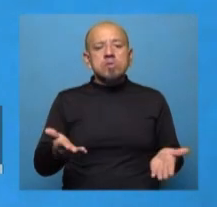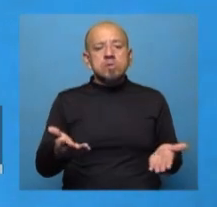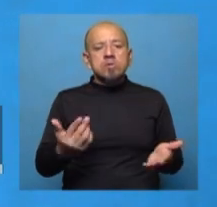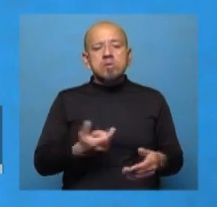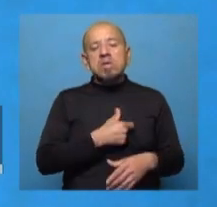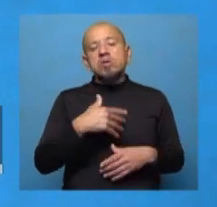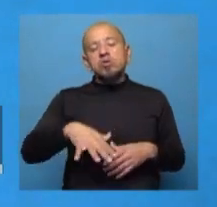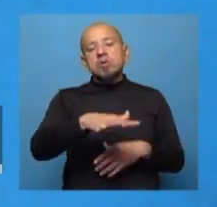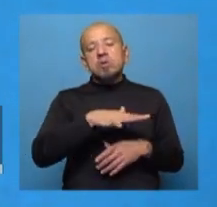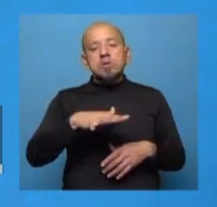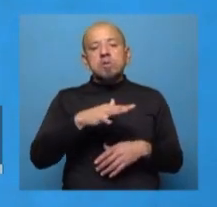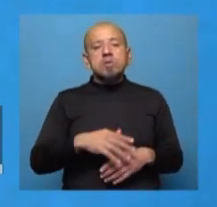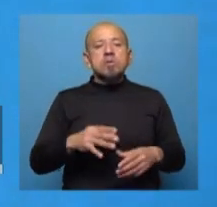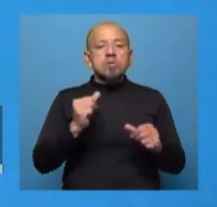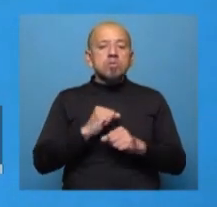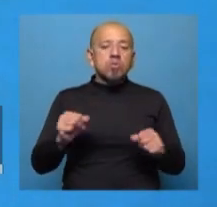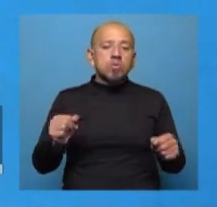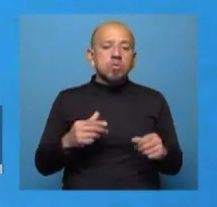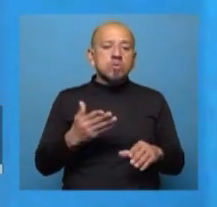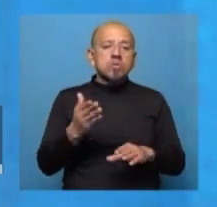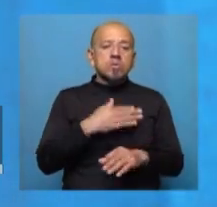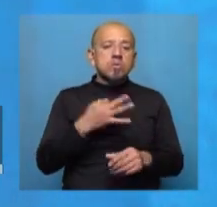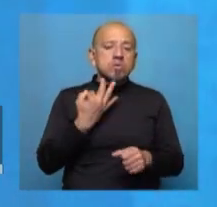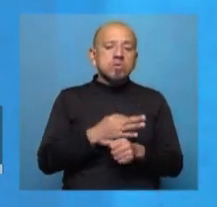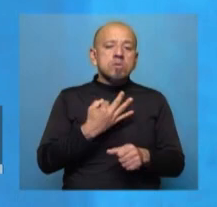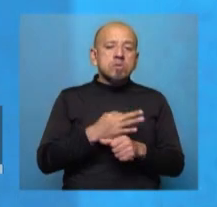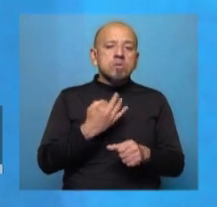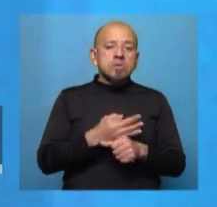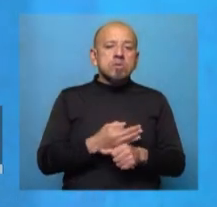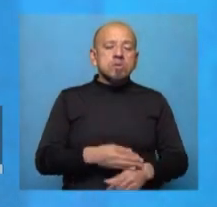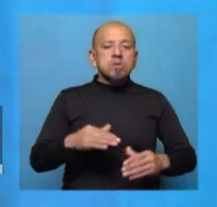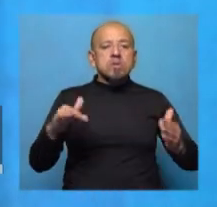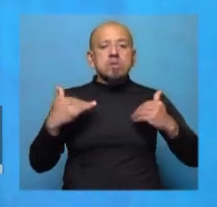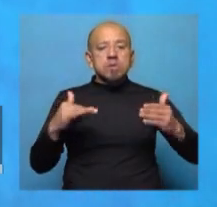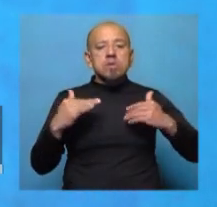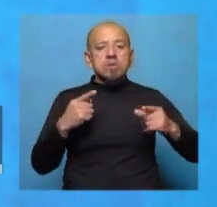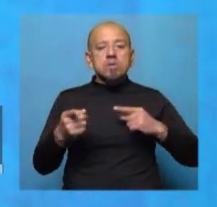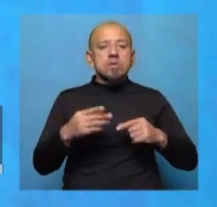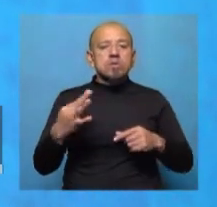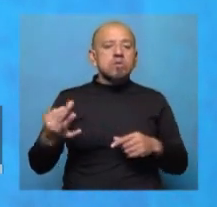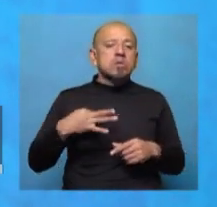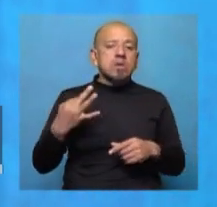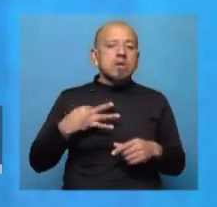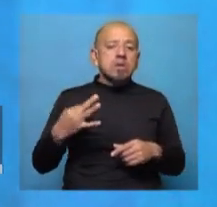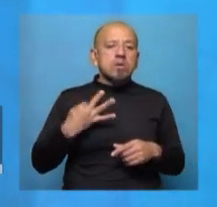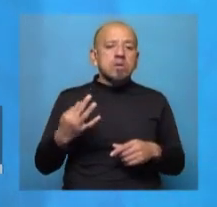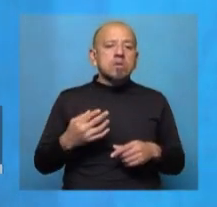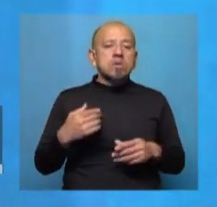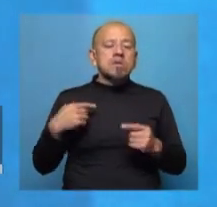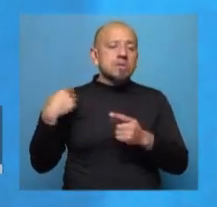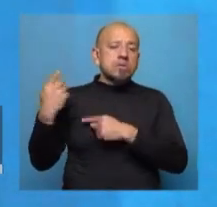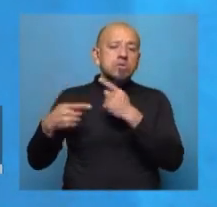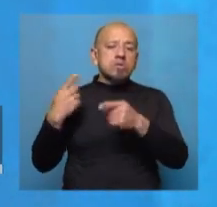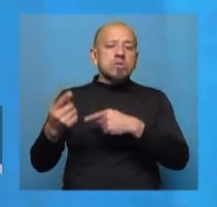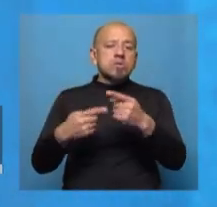ciudadanía que no pudo disponer de la enseñanza de la educación física durante décadas generaciones